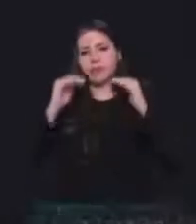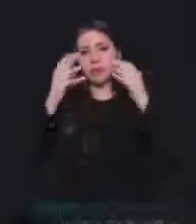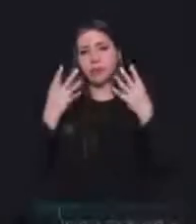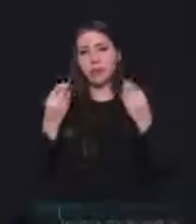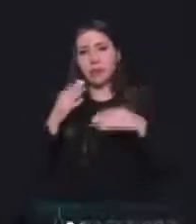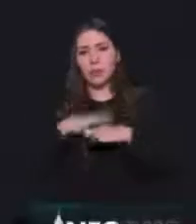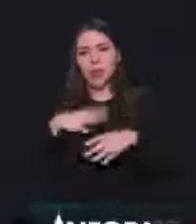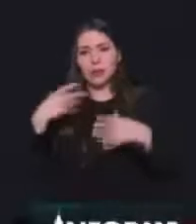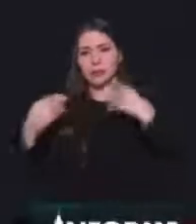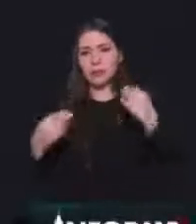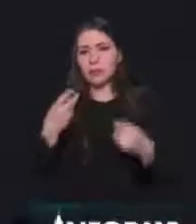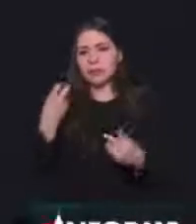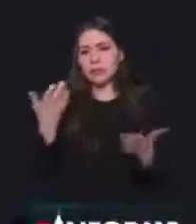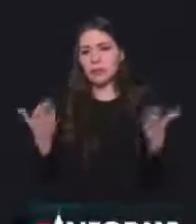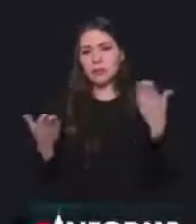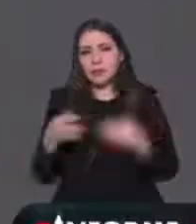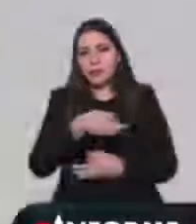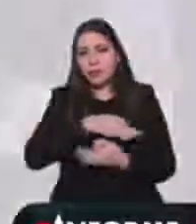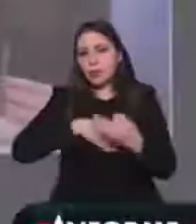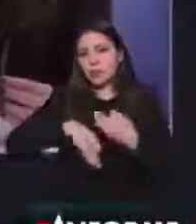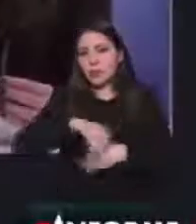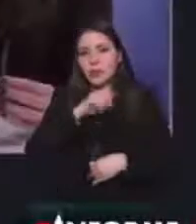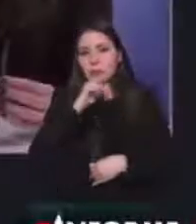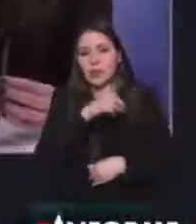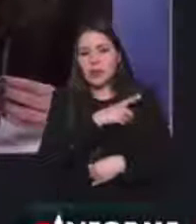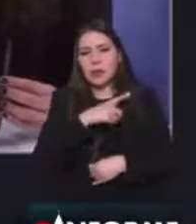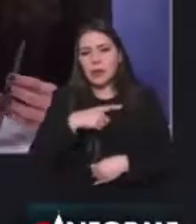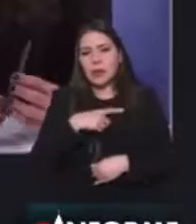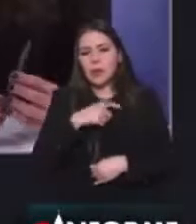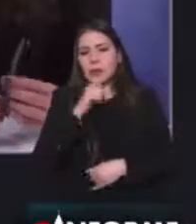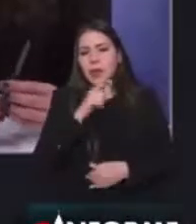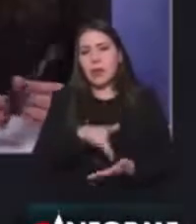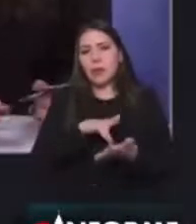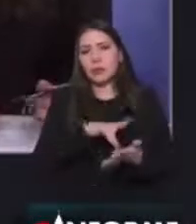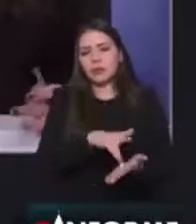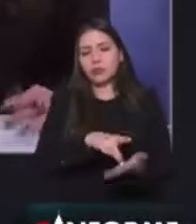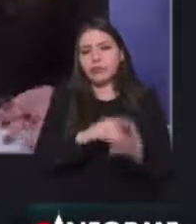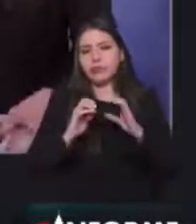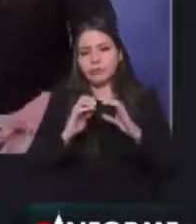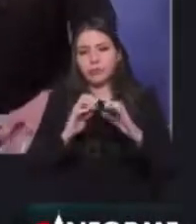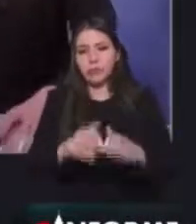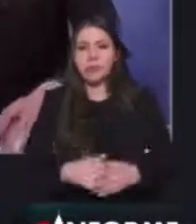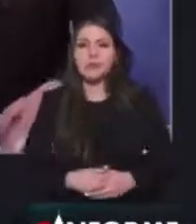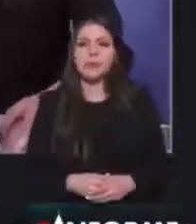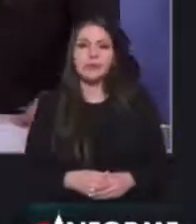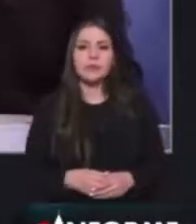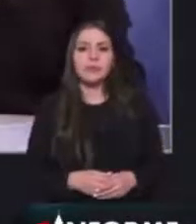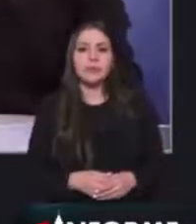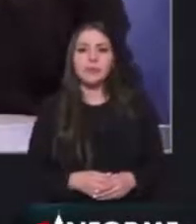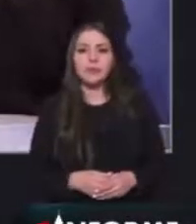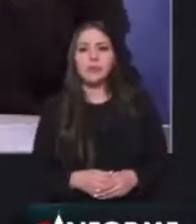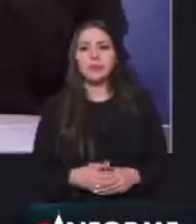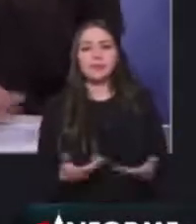un equilibrio y todos tenemos que formar parte de él. Sí. Mauricio, pues muchísimas gracias por